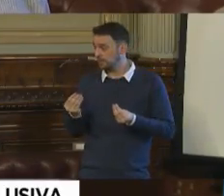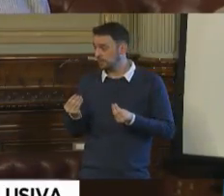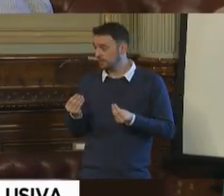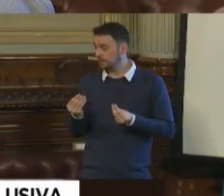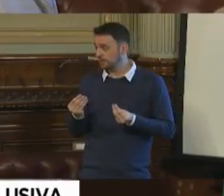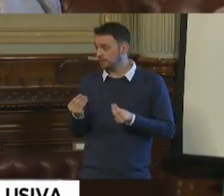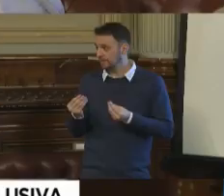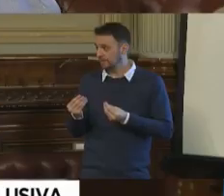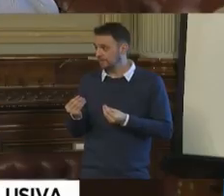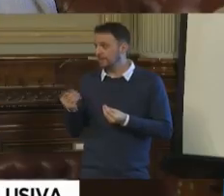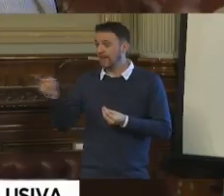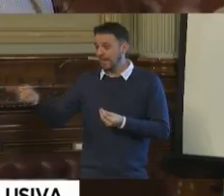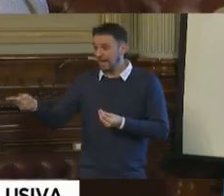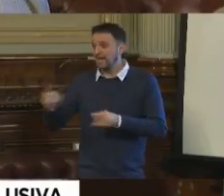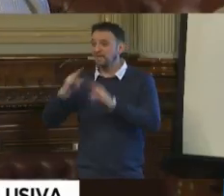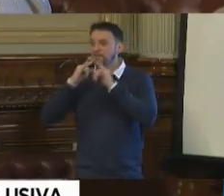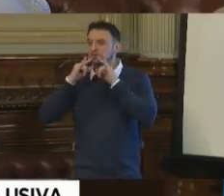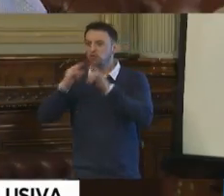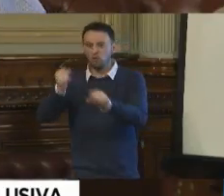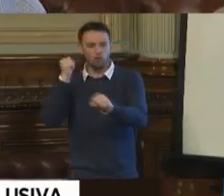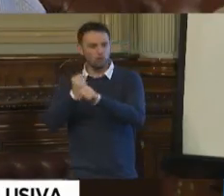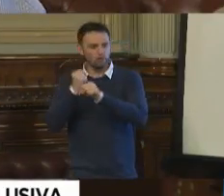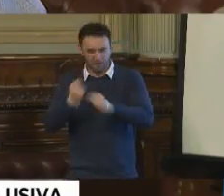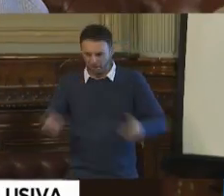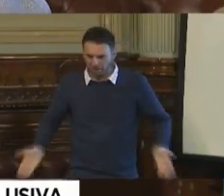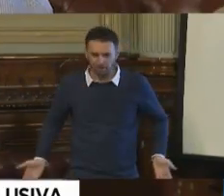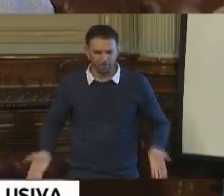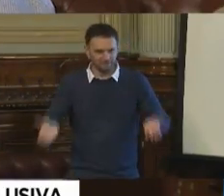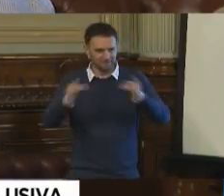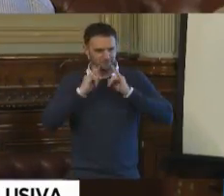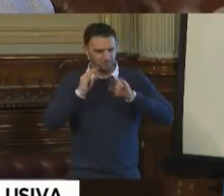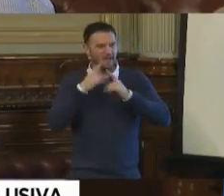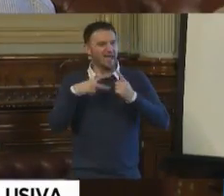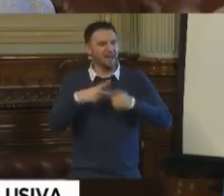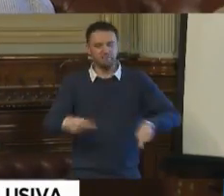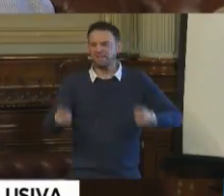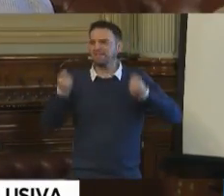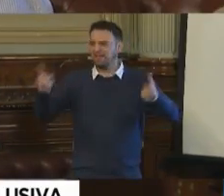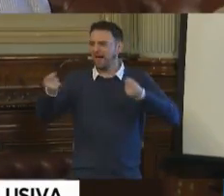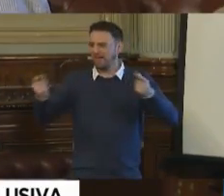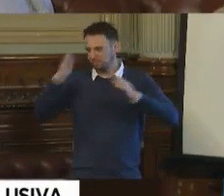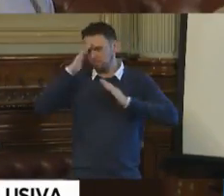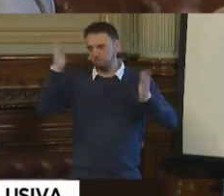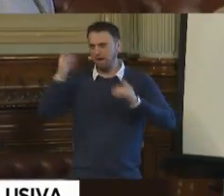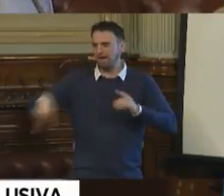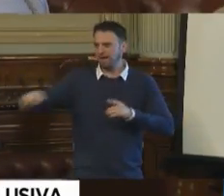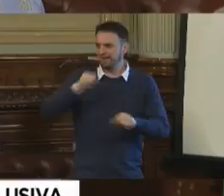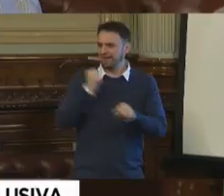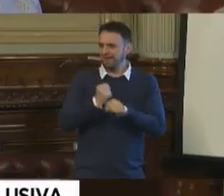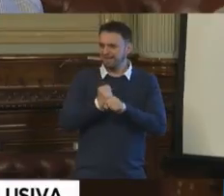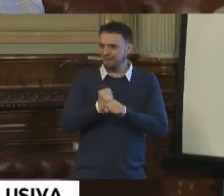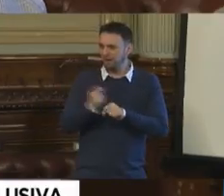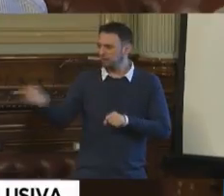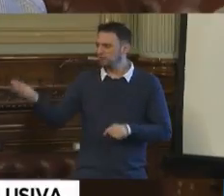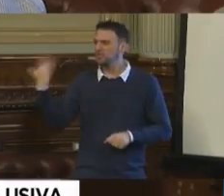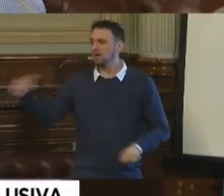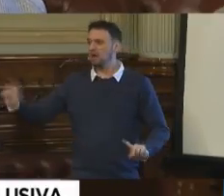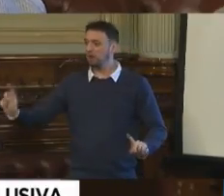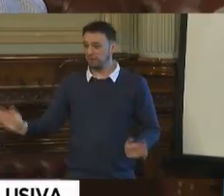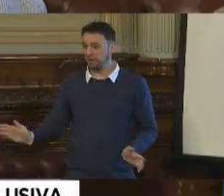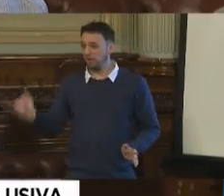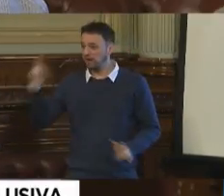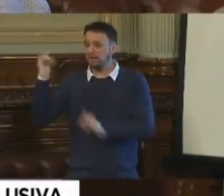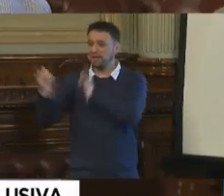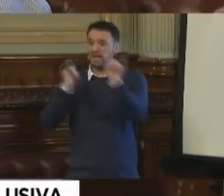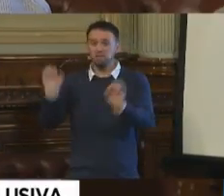trabajo que todos ustedes tengan todo esto incorporado como herramientas en el quehacer diario ya mí nadie más me vuelva a llamar